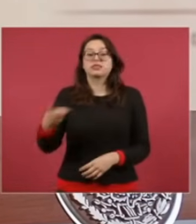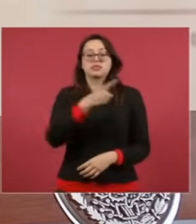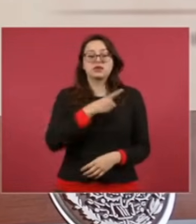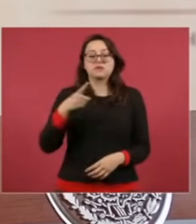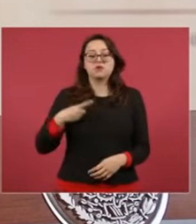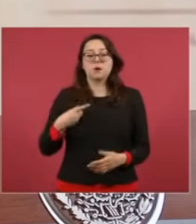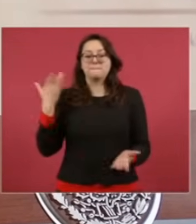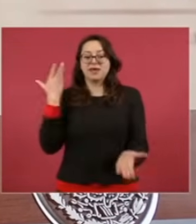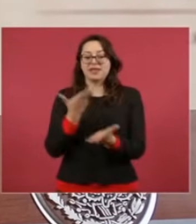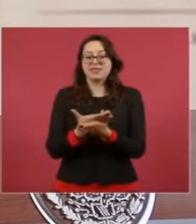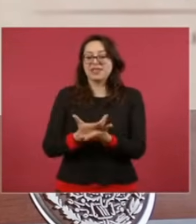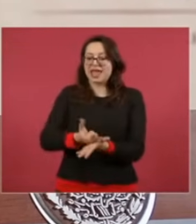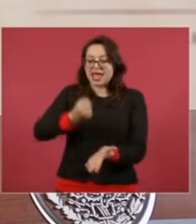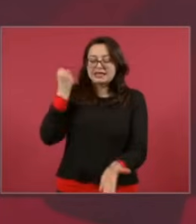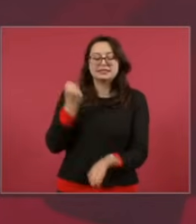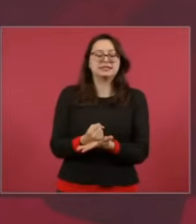pedido